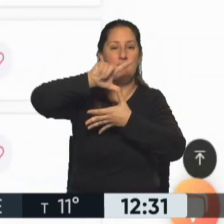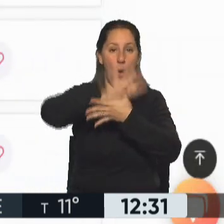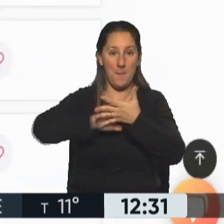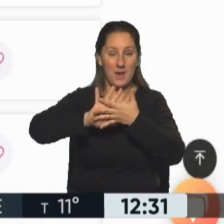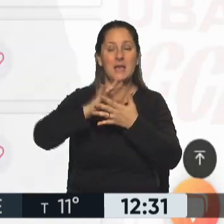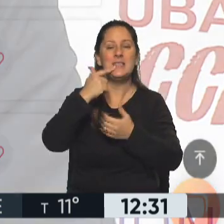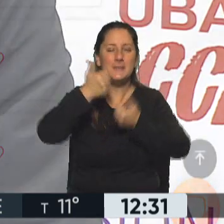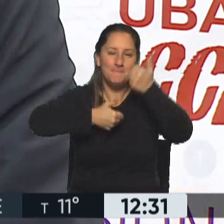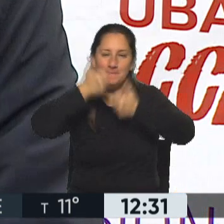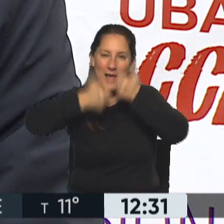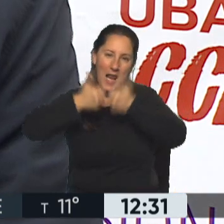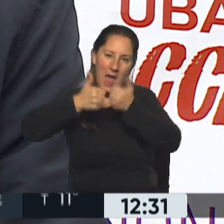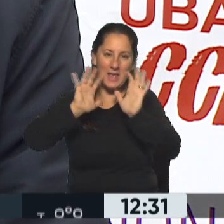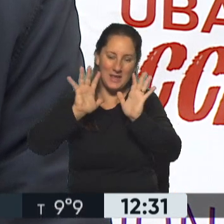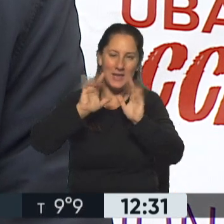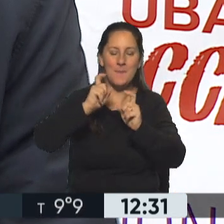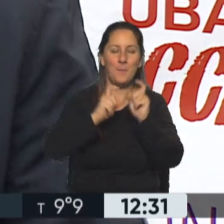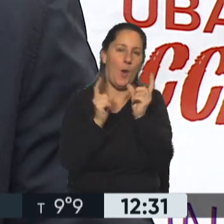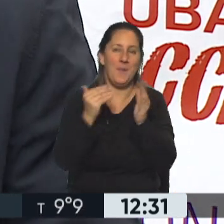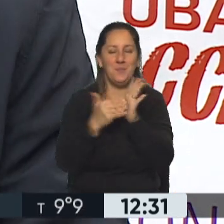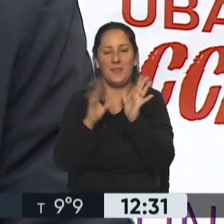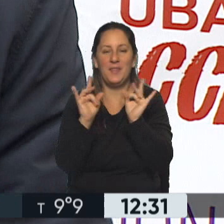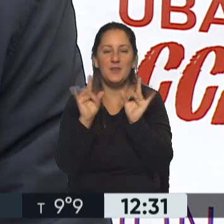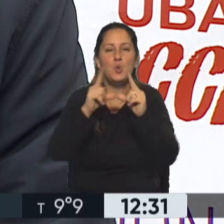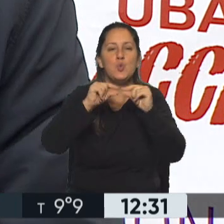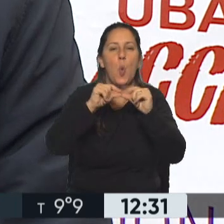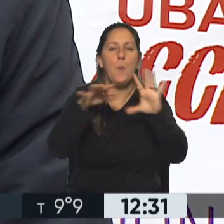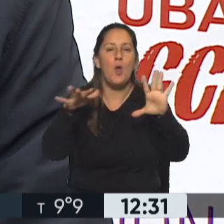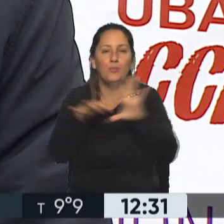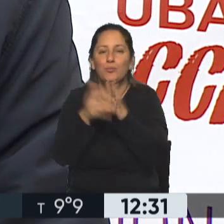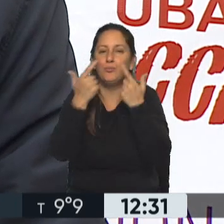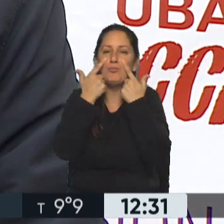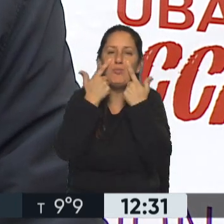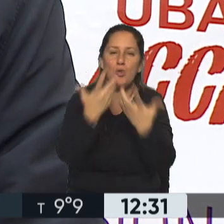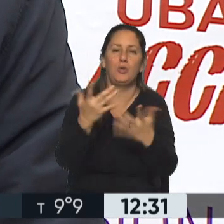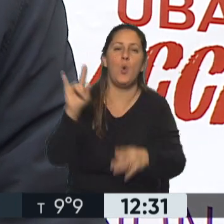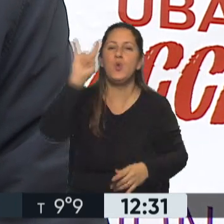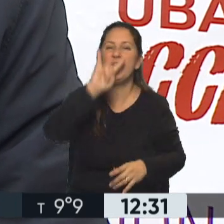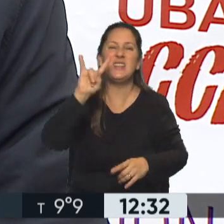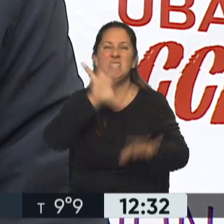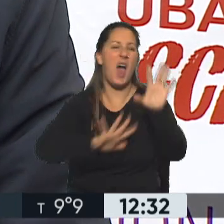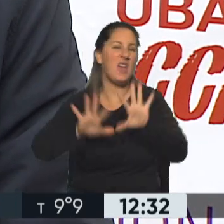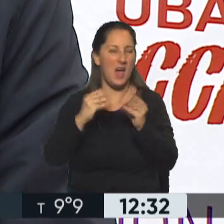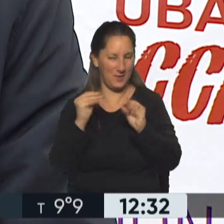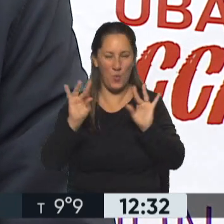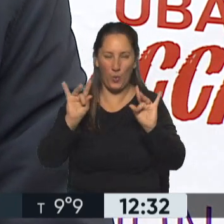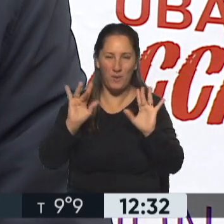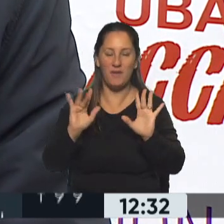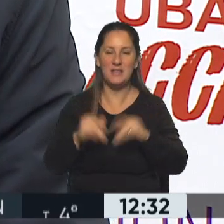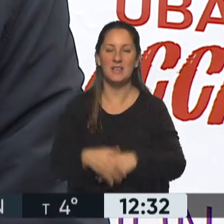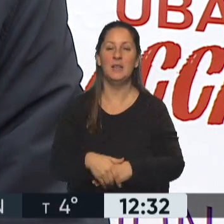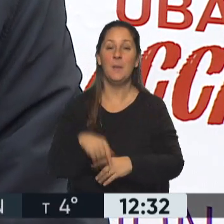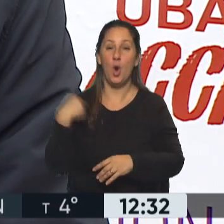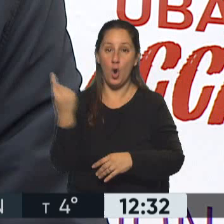bien los rankings yo los relativizo porque es muy difícil en un número mostrar todo lo que hace una universidad por la comunidad, hoy